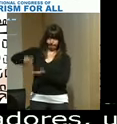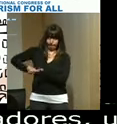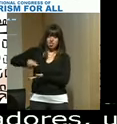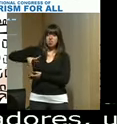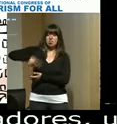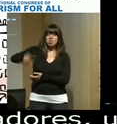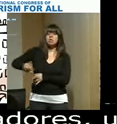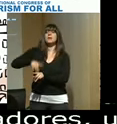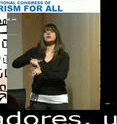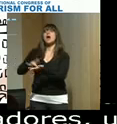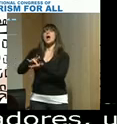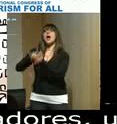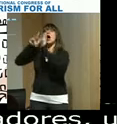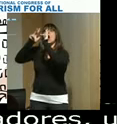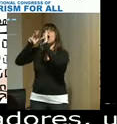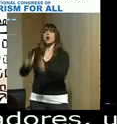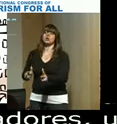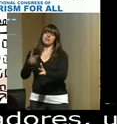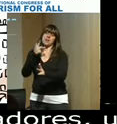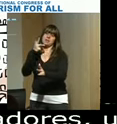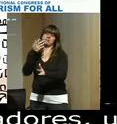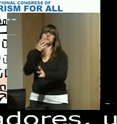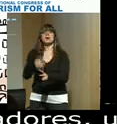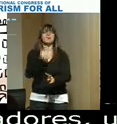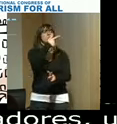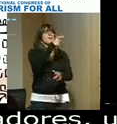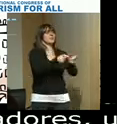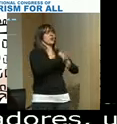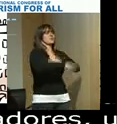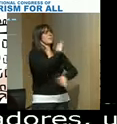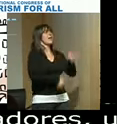más hotel que las casas de los familiares o de los amigos,